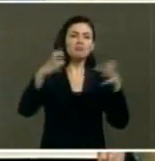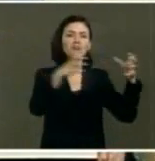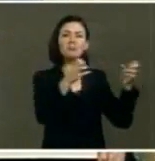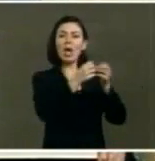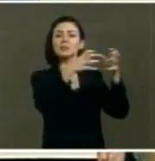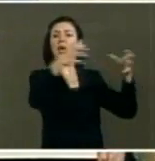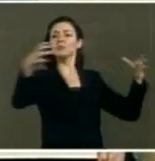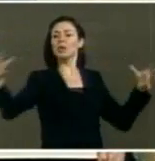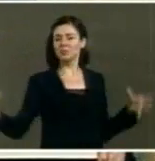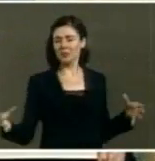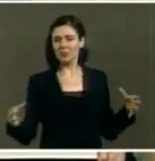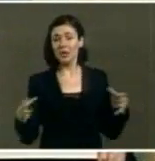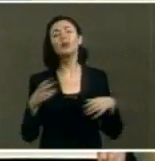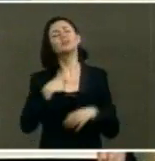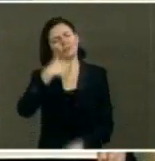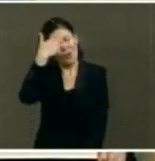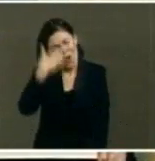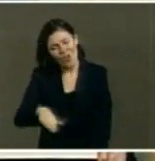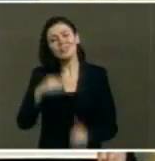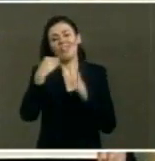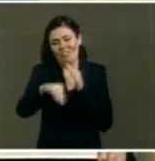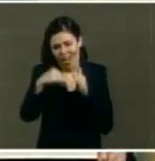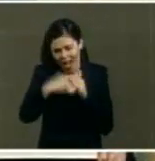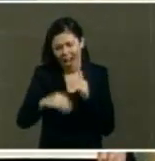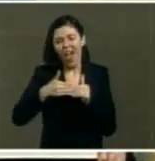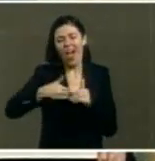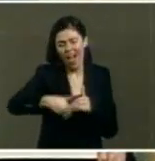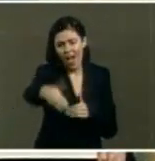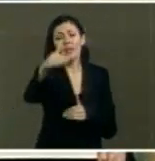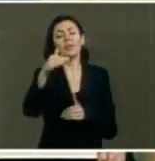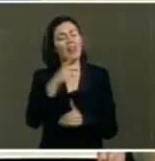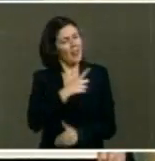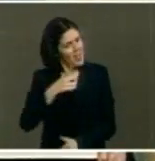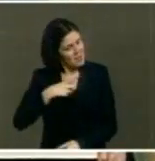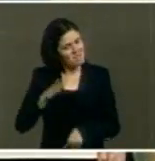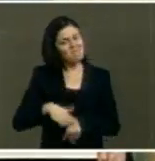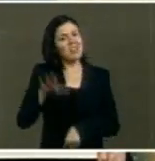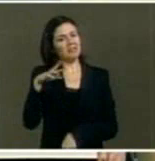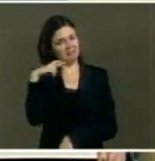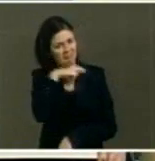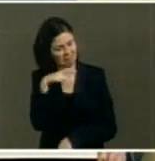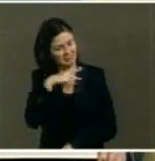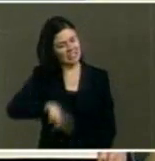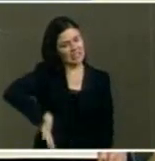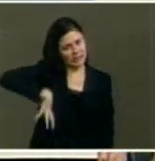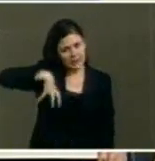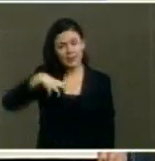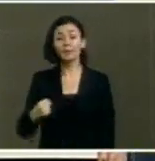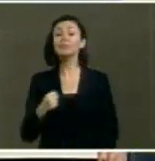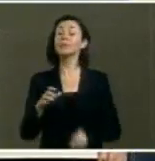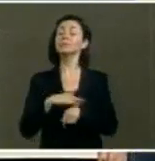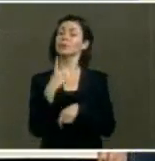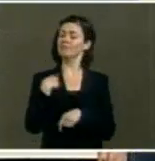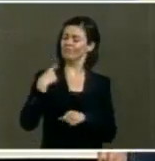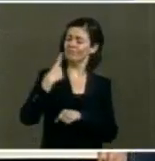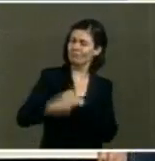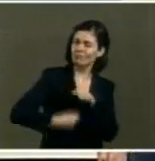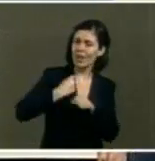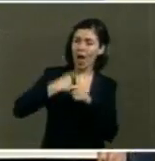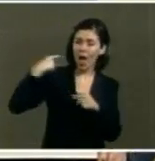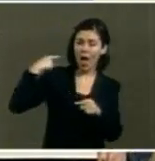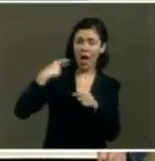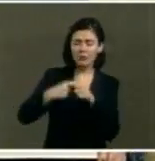hacer y que debemos redoblar el paso. En particular, hace un año exactamente publiqué un decreto